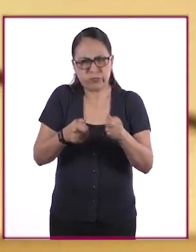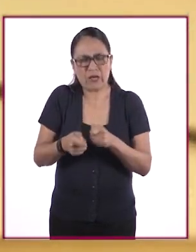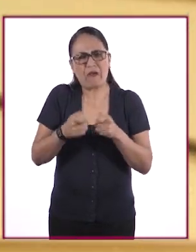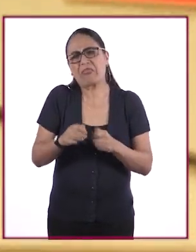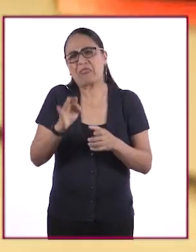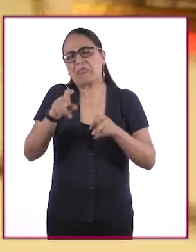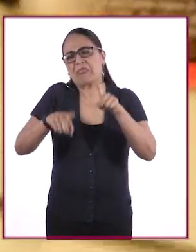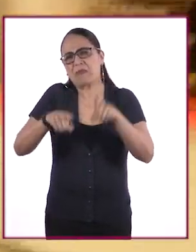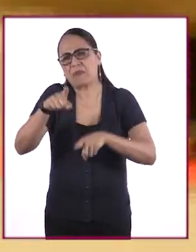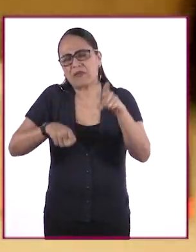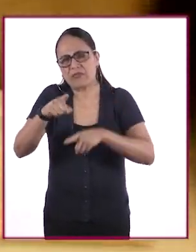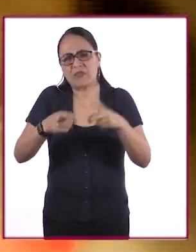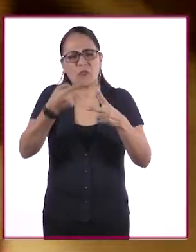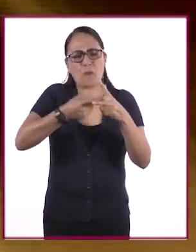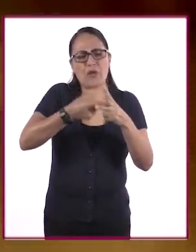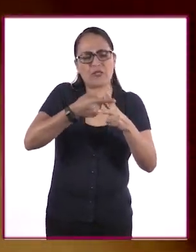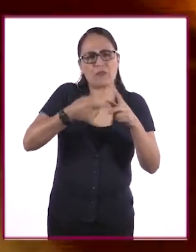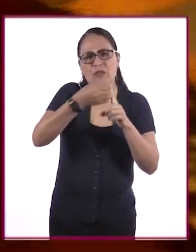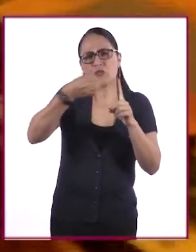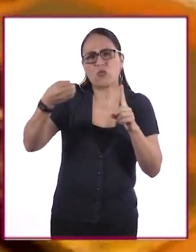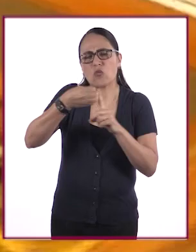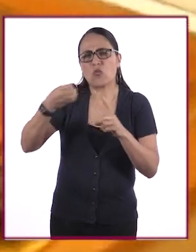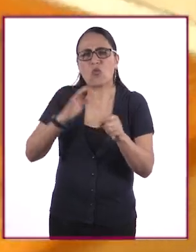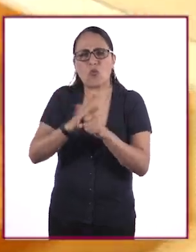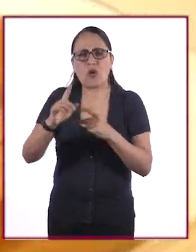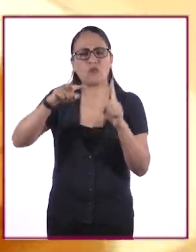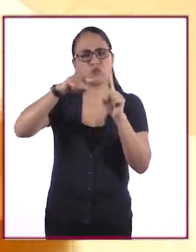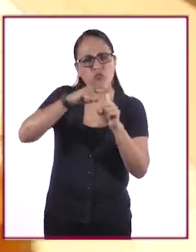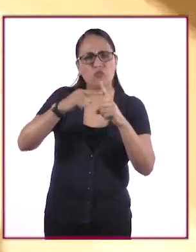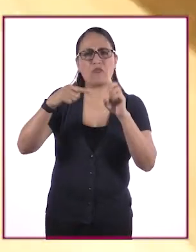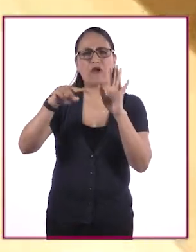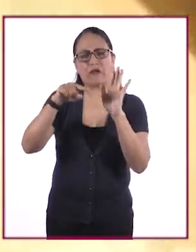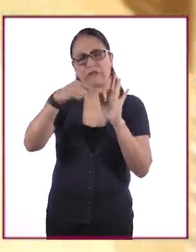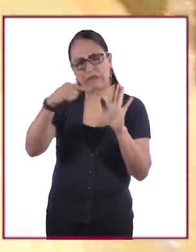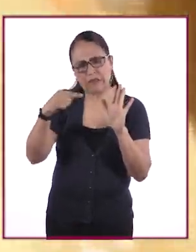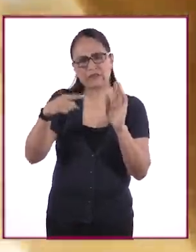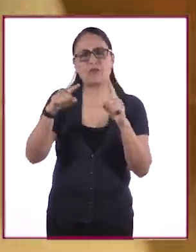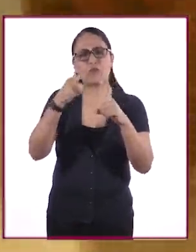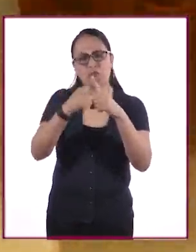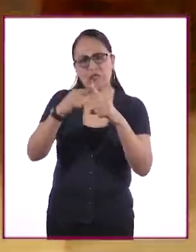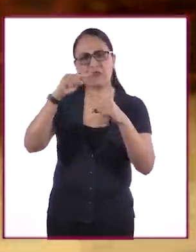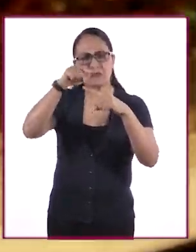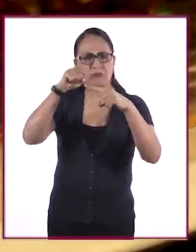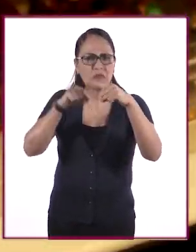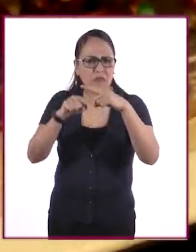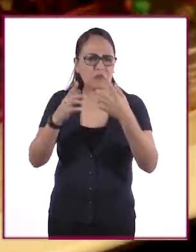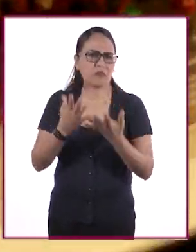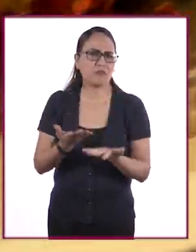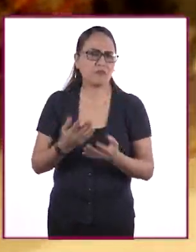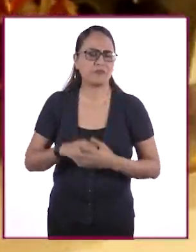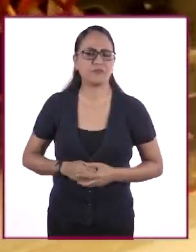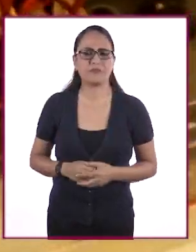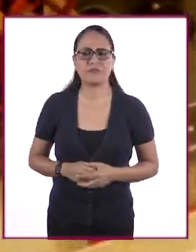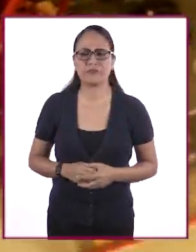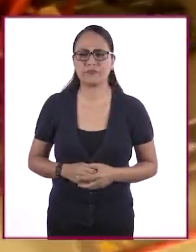la operación matemática que se deseara hacer, por ejemplo, suma, resta, multiplicación o división.